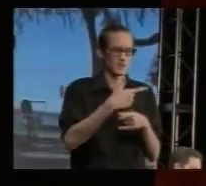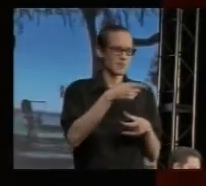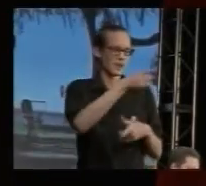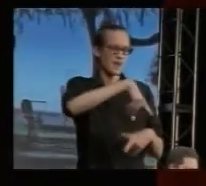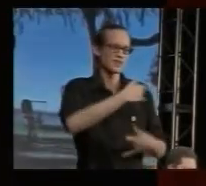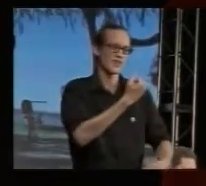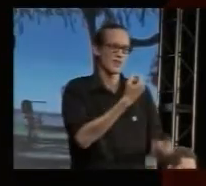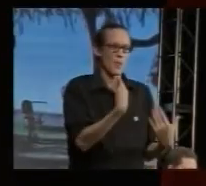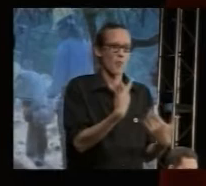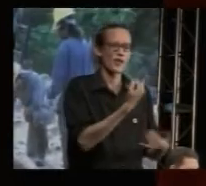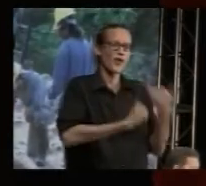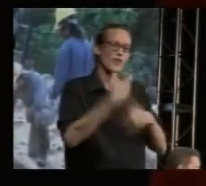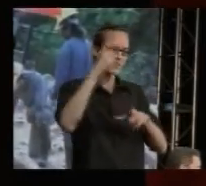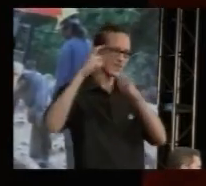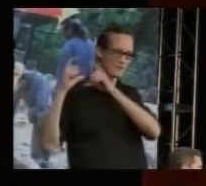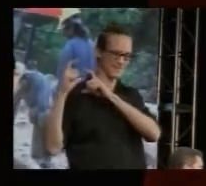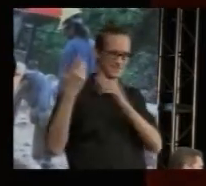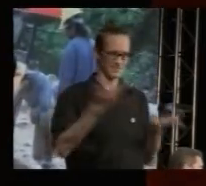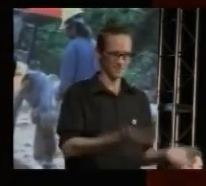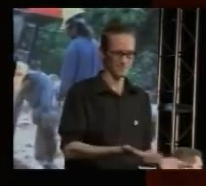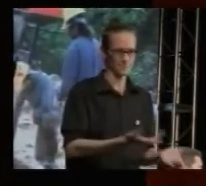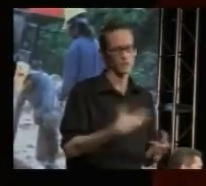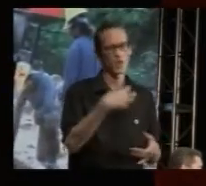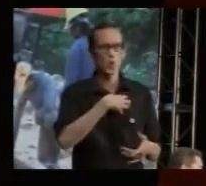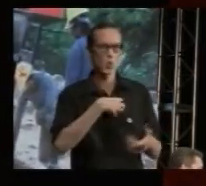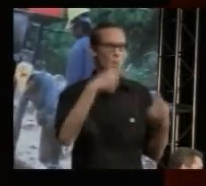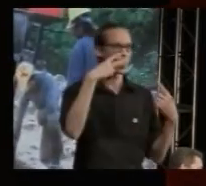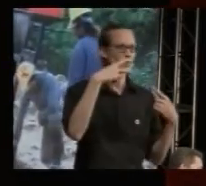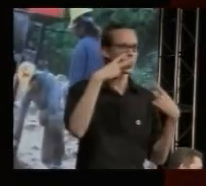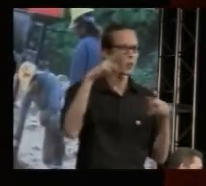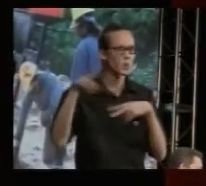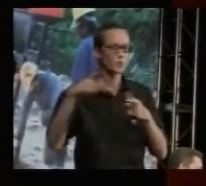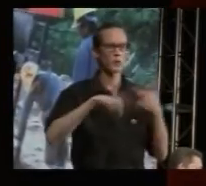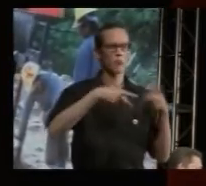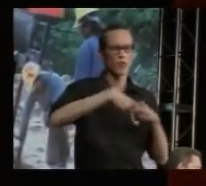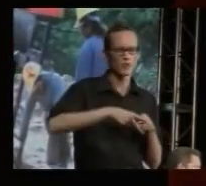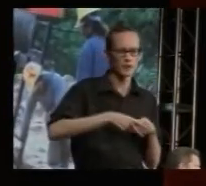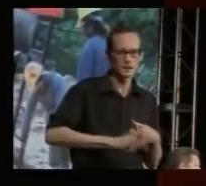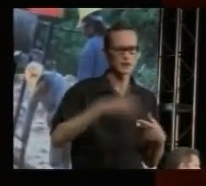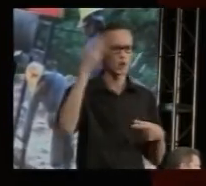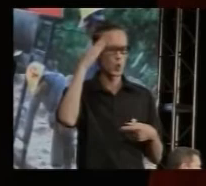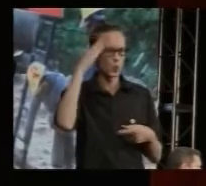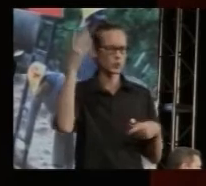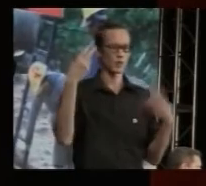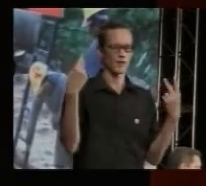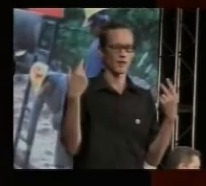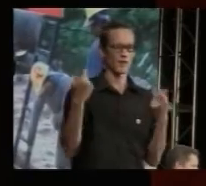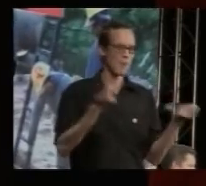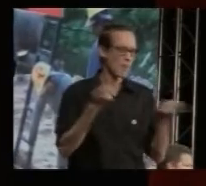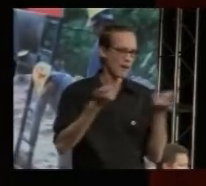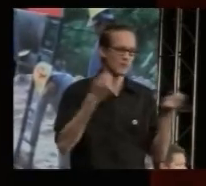experiencia. Cursos, talleres, actividades turísticas y deportivas, recreativas, culturales y baile han sido